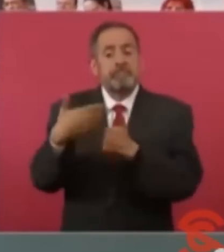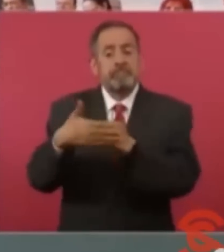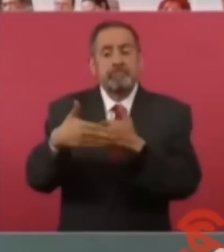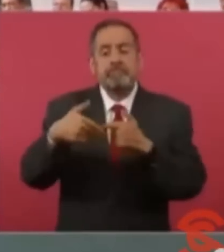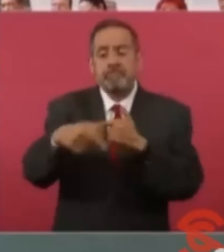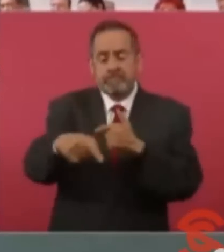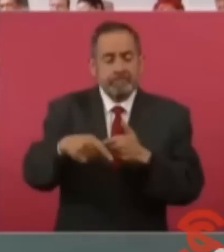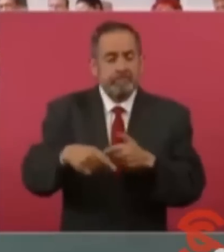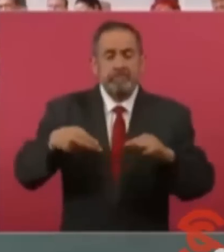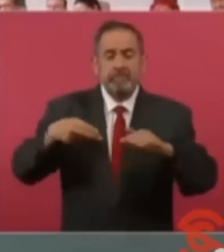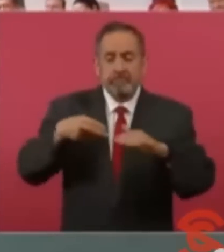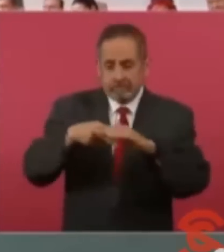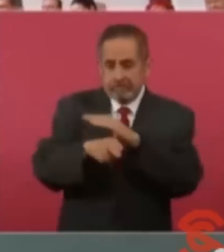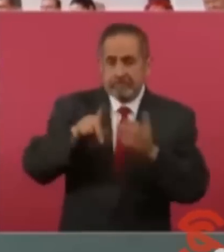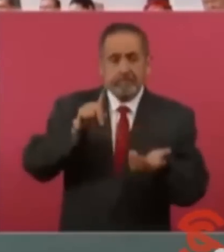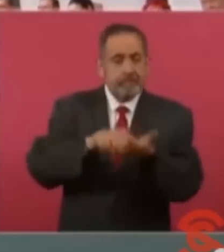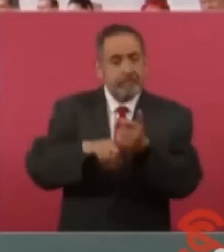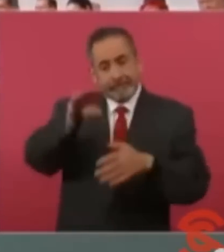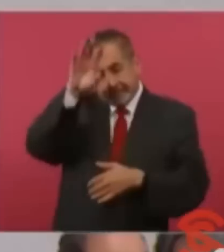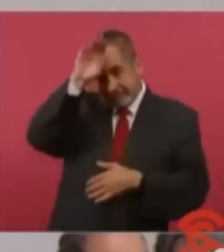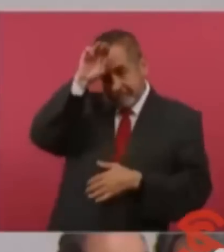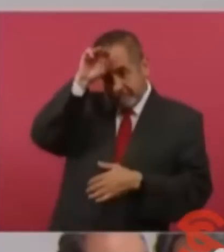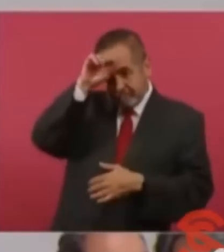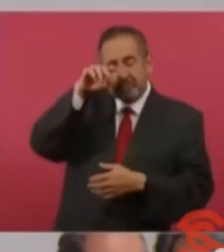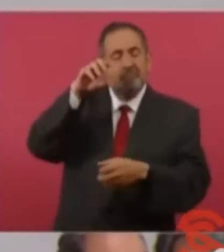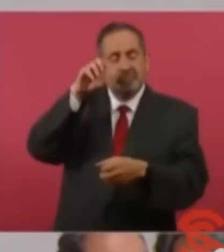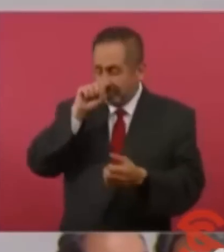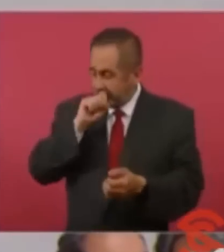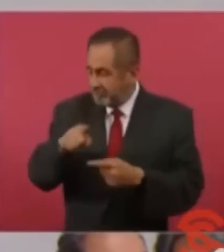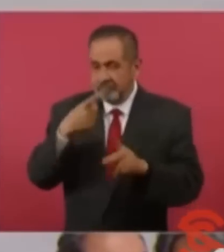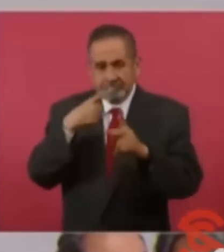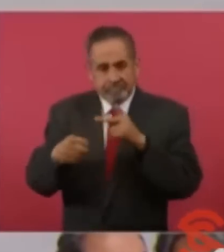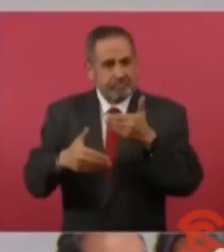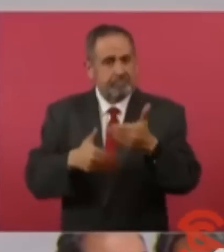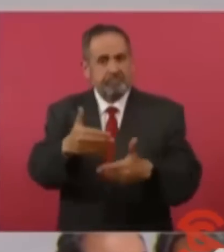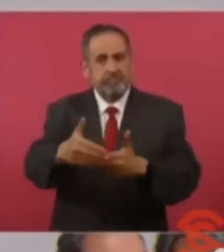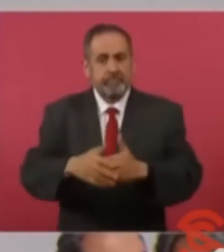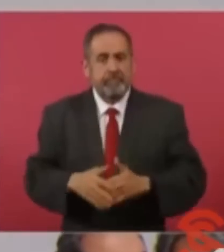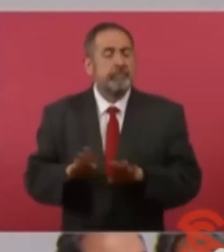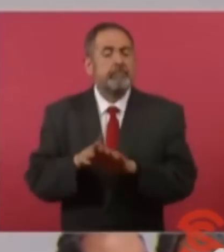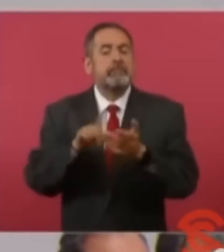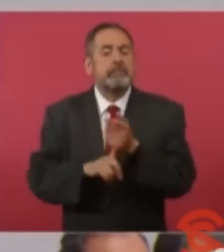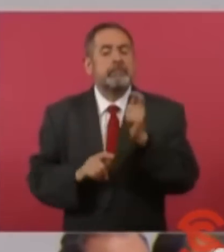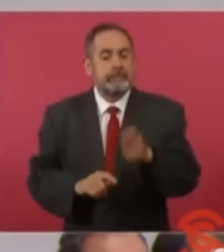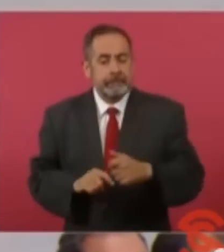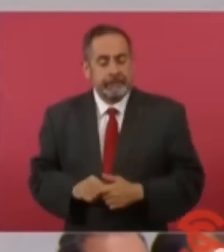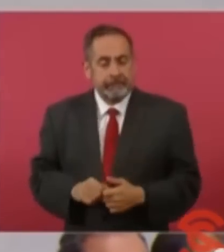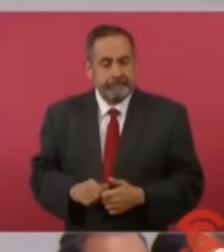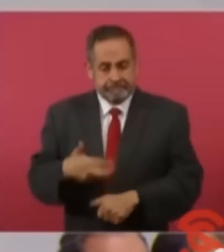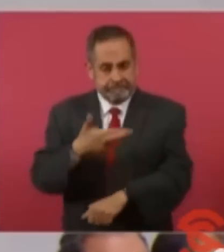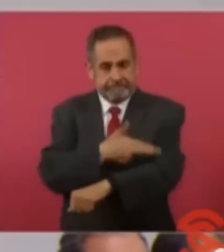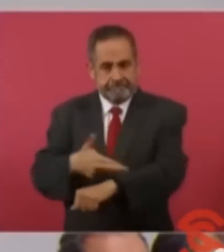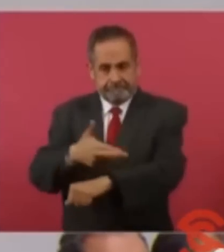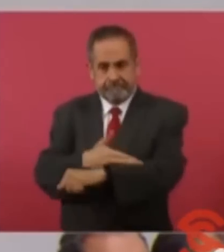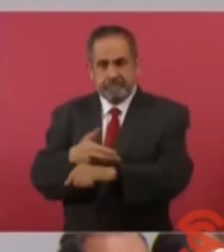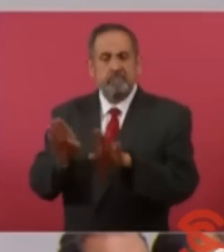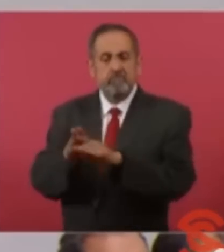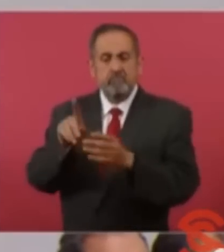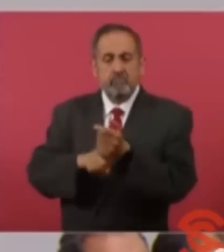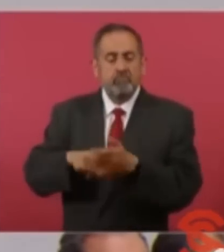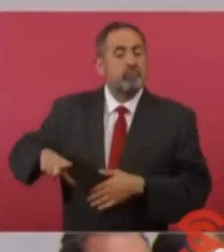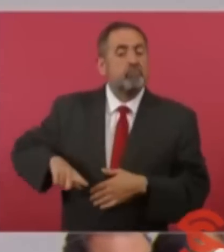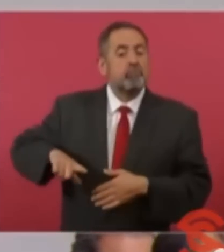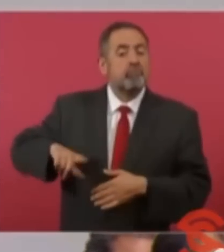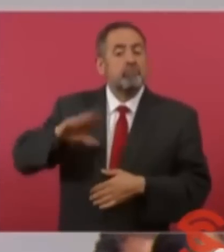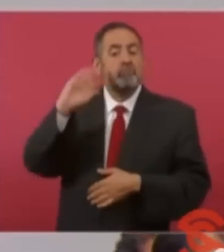tren metropolitano de Monterrey, Nuevo León. Estas acciones se realizan con aportaciones del